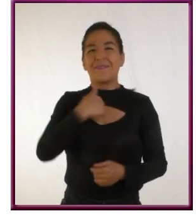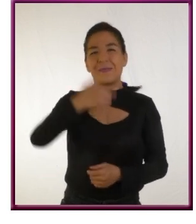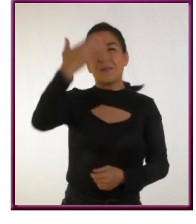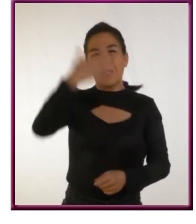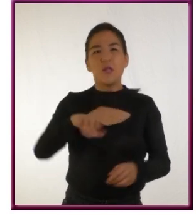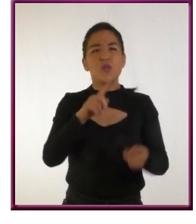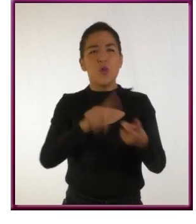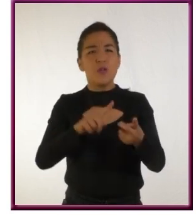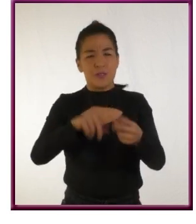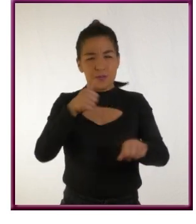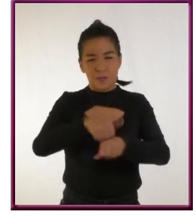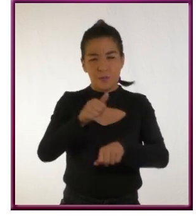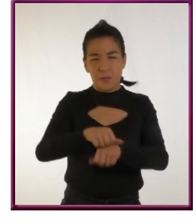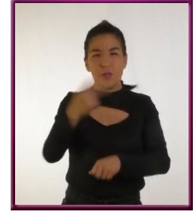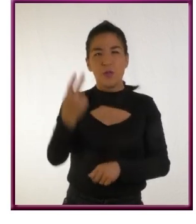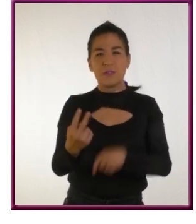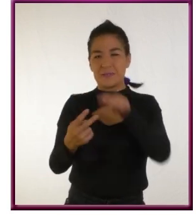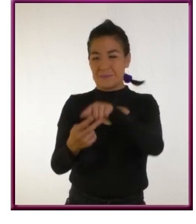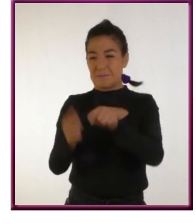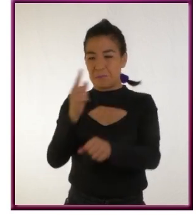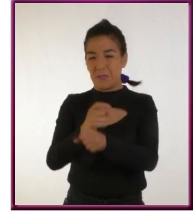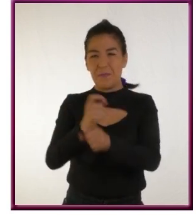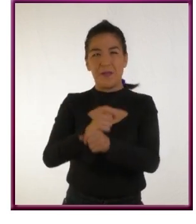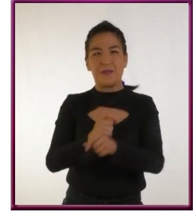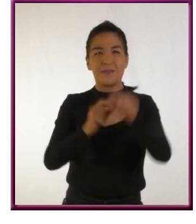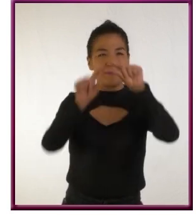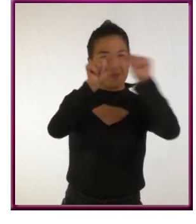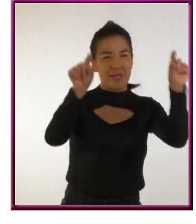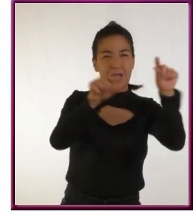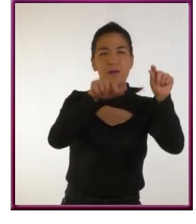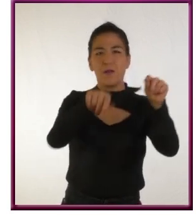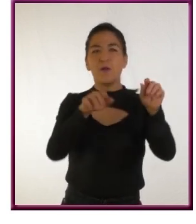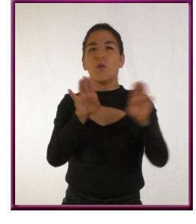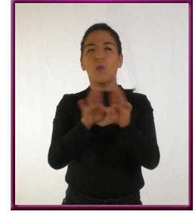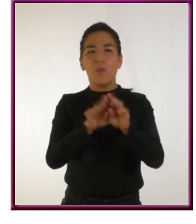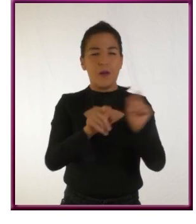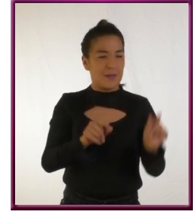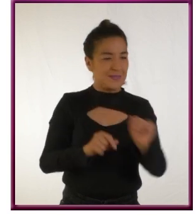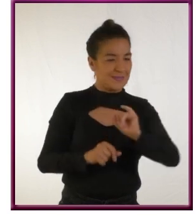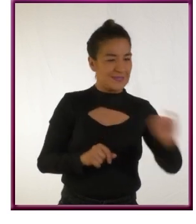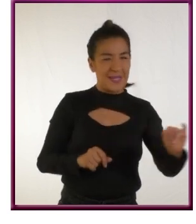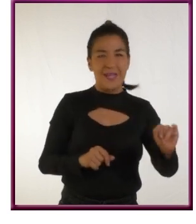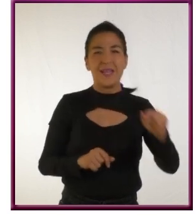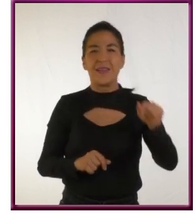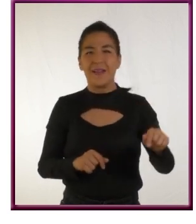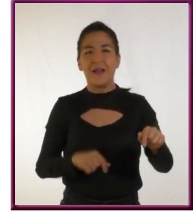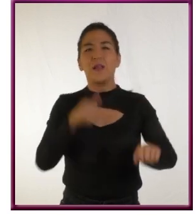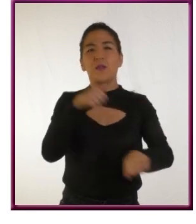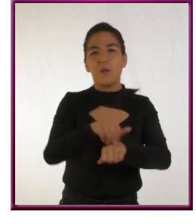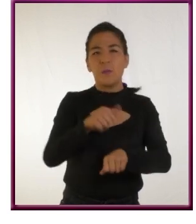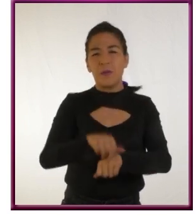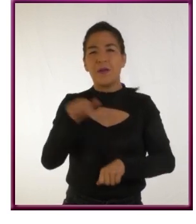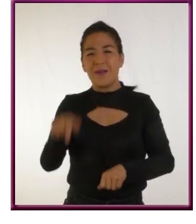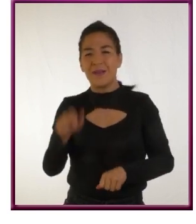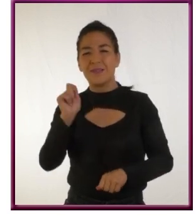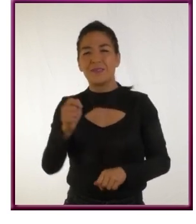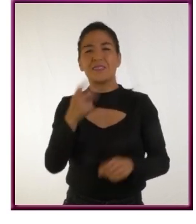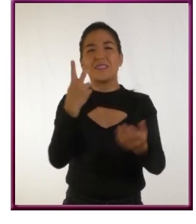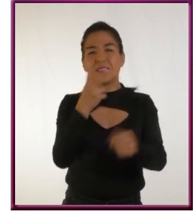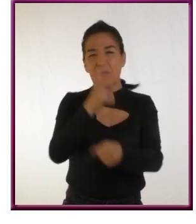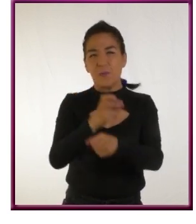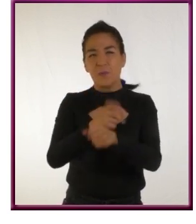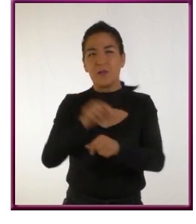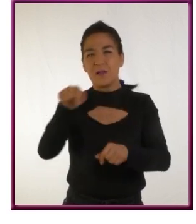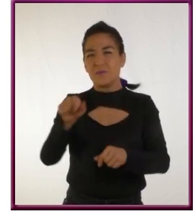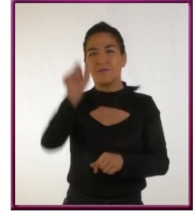sé dónde va el número 2 del primer renglón y del cuadrito a la izquierda y el número 1 del segundo